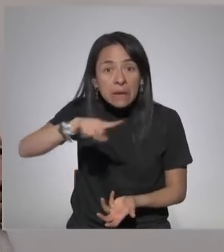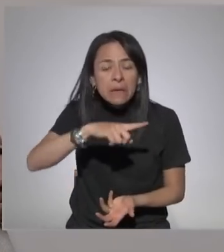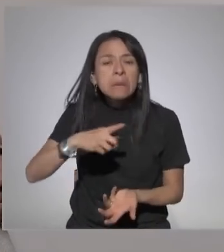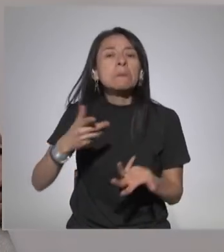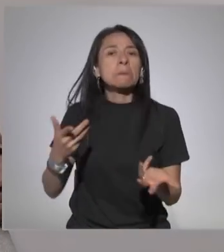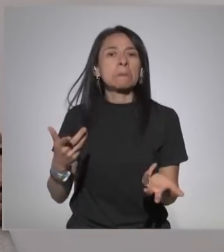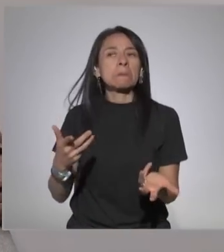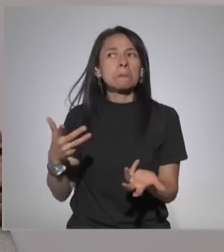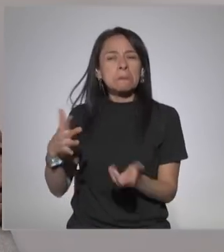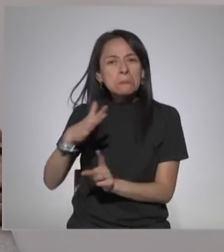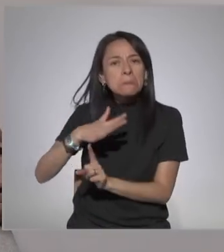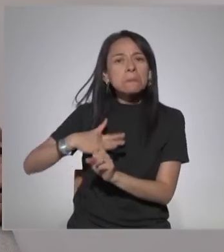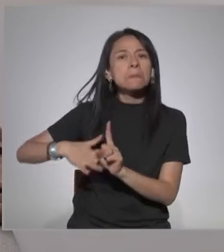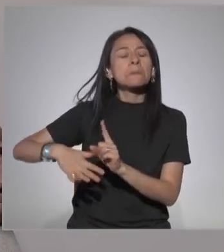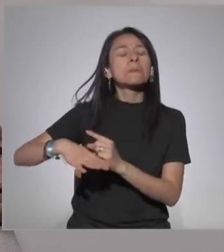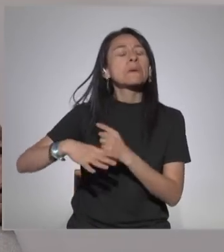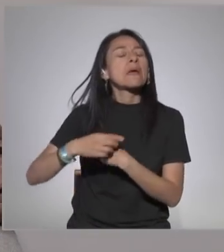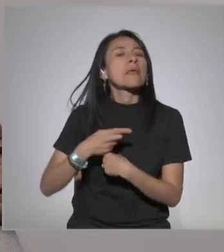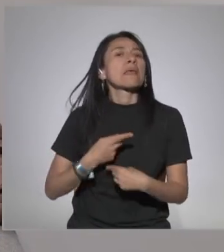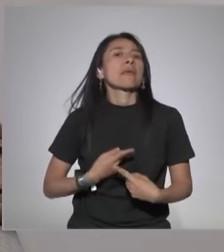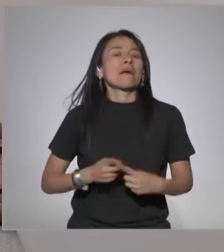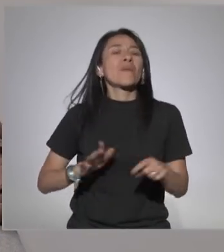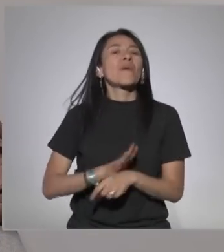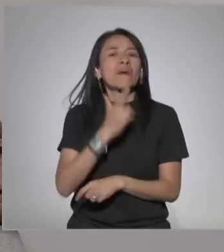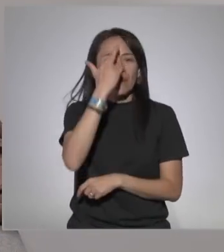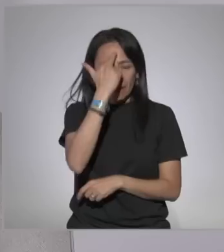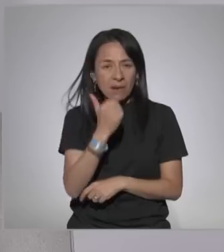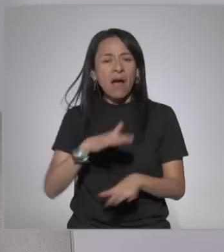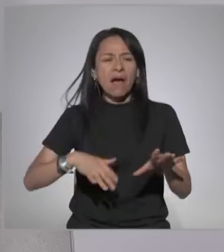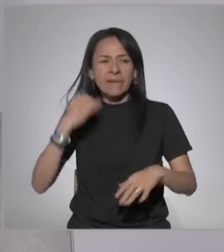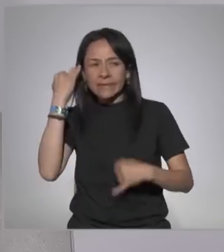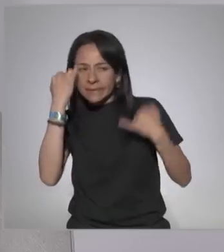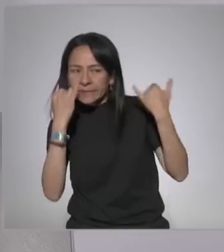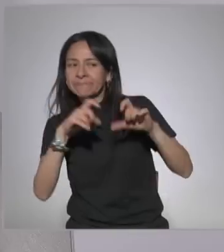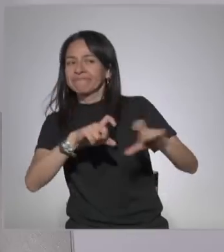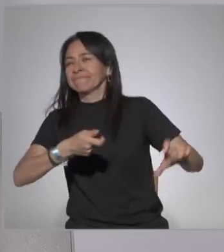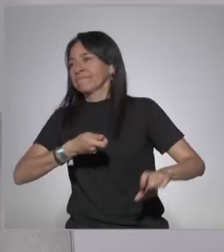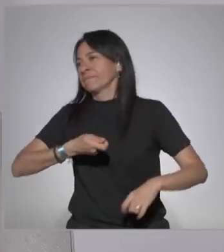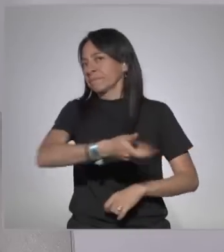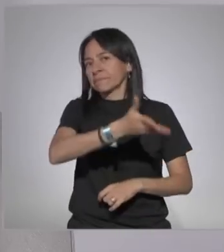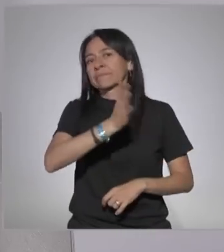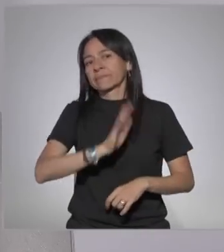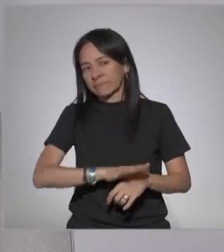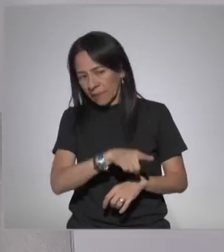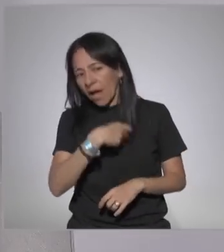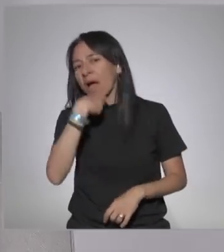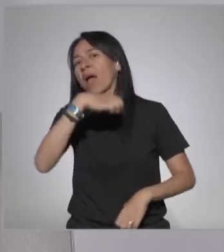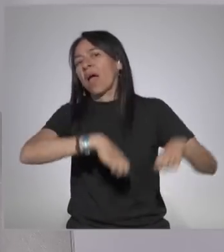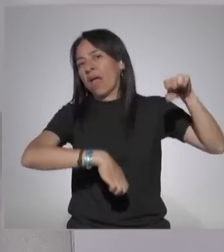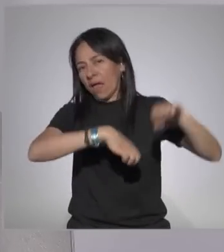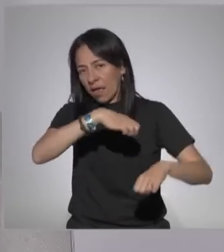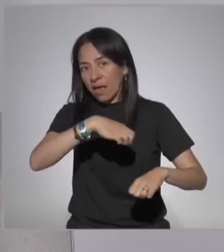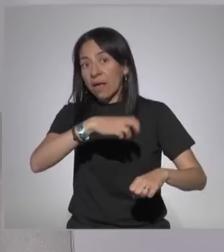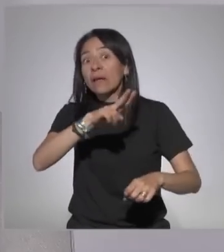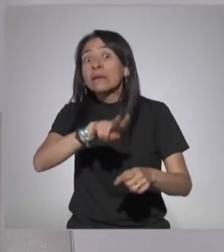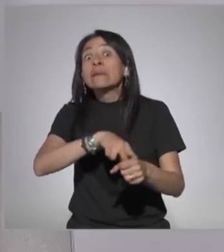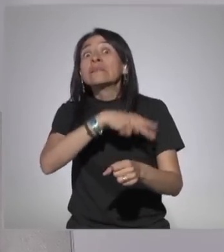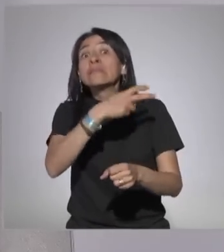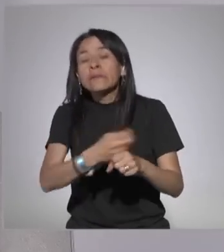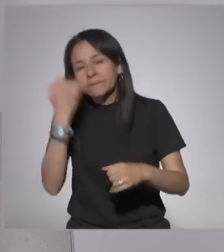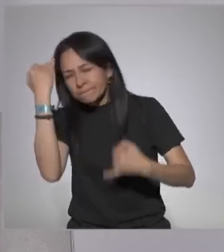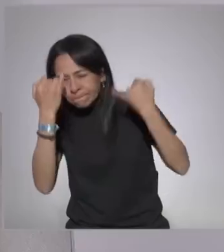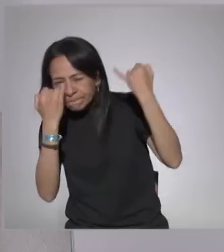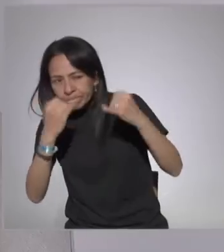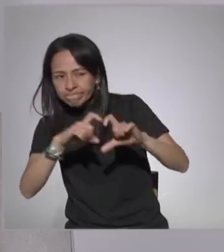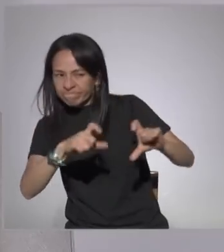son personas que son doblemente estigmatizadas. Claro. Primero, por ser personas adultas mayores y segundo,